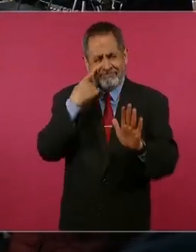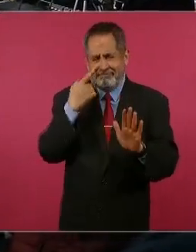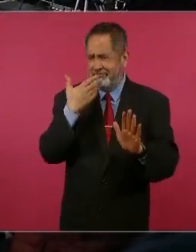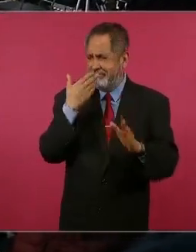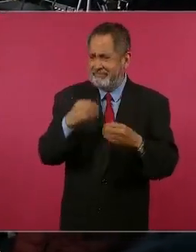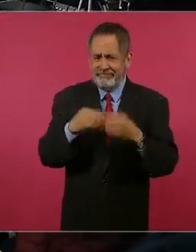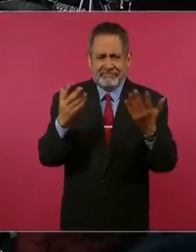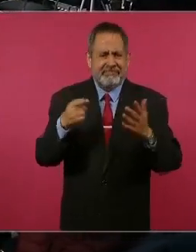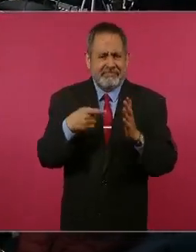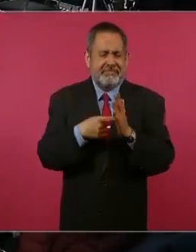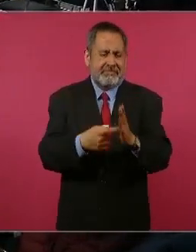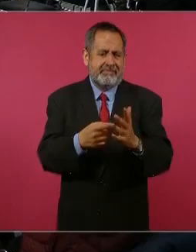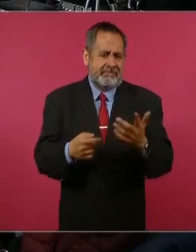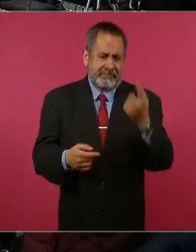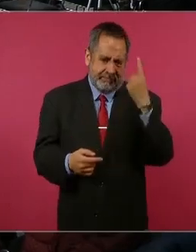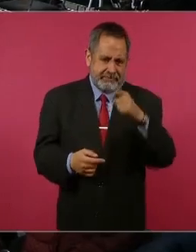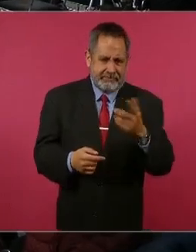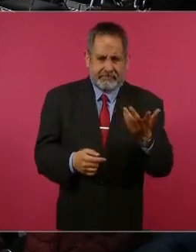para